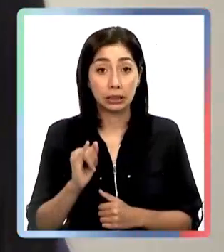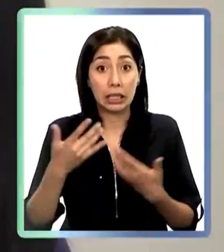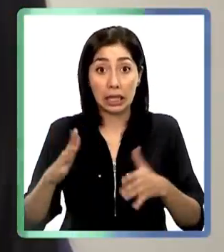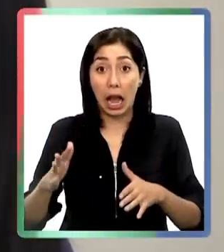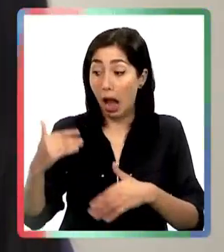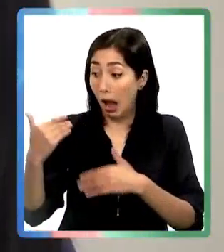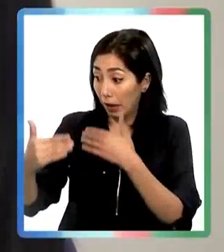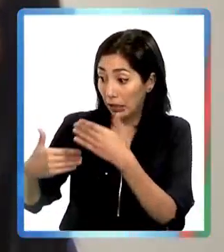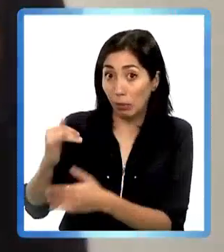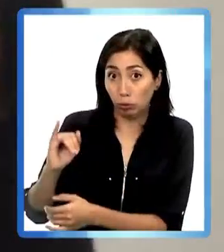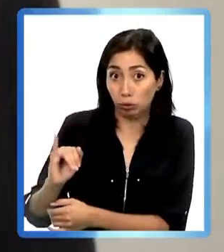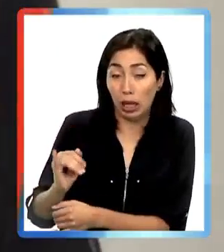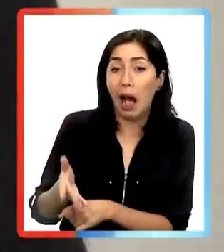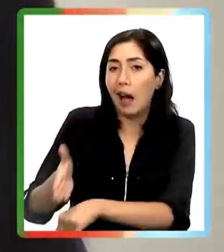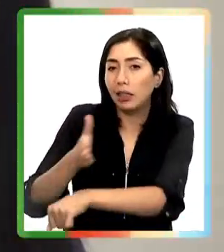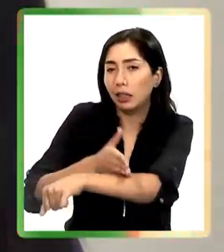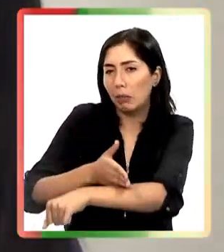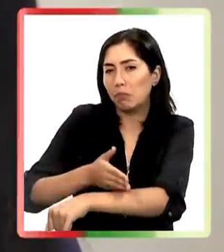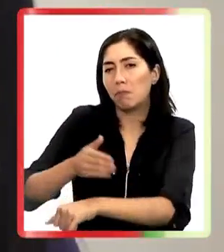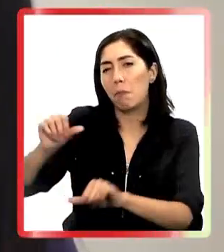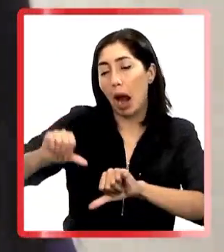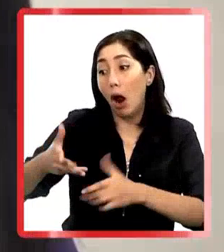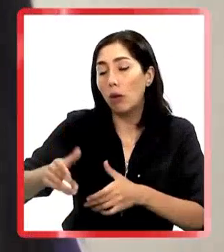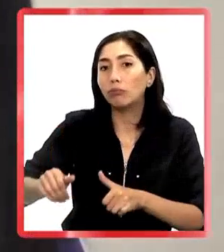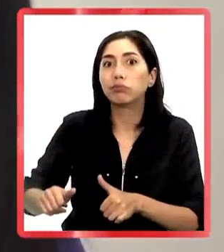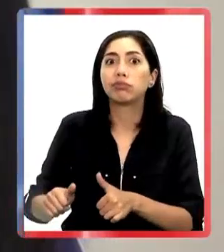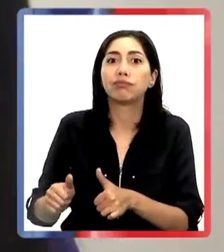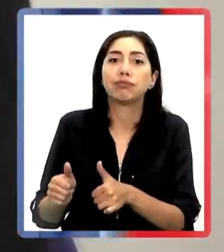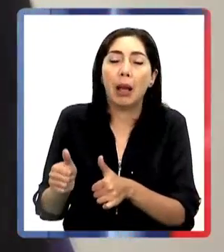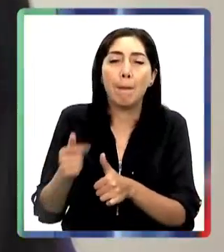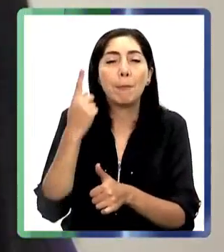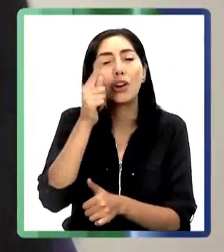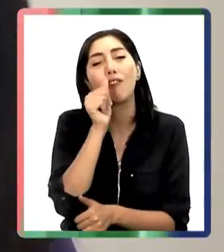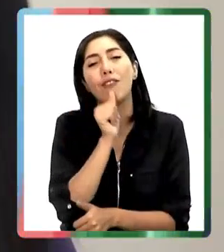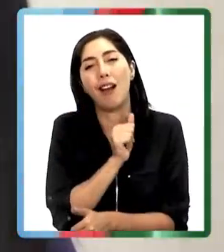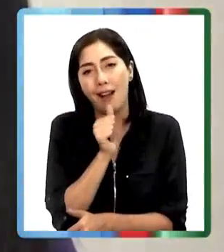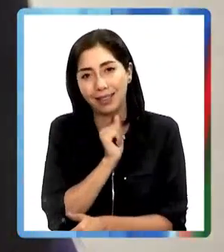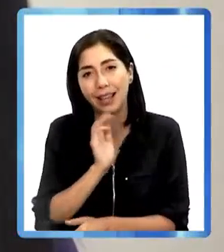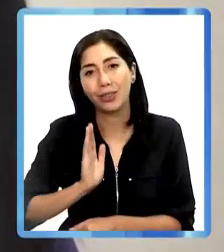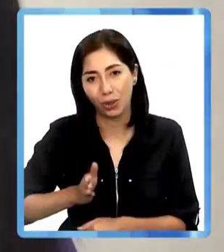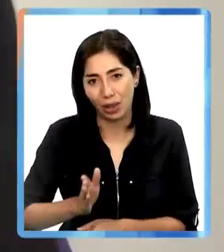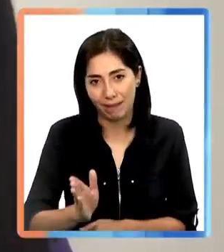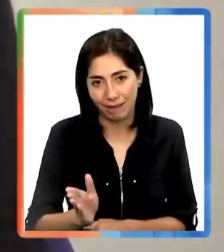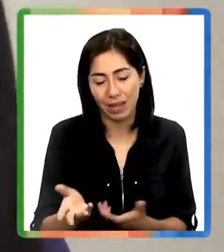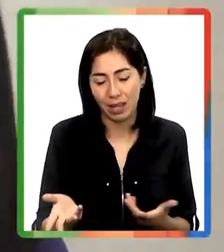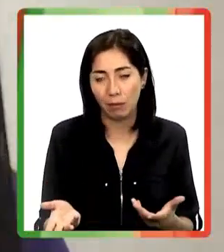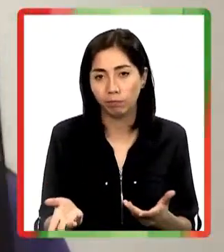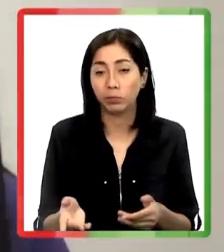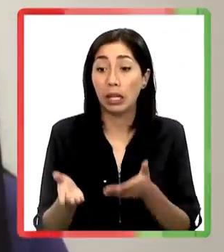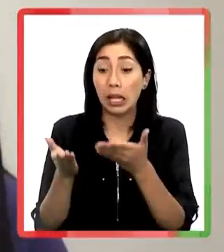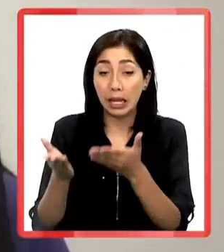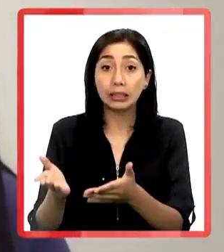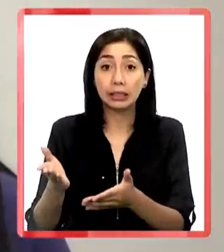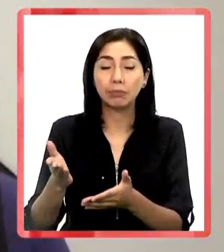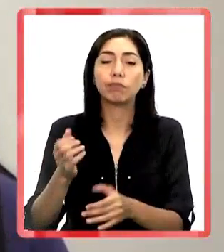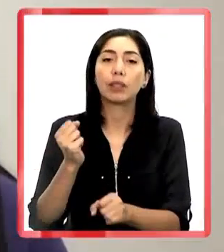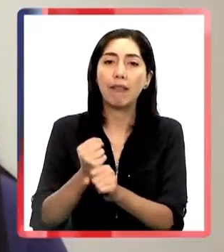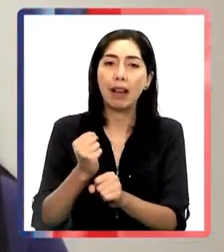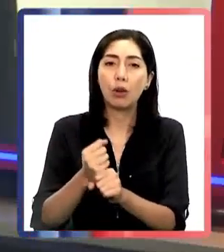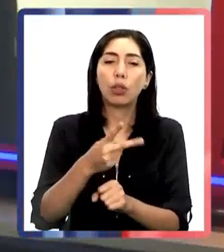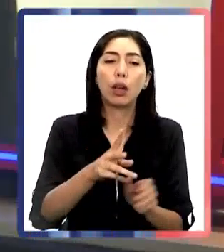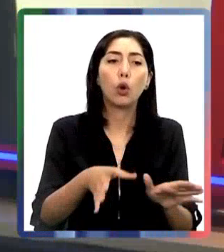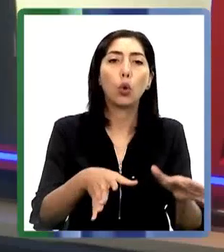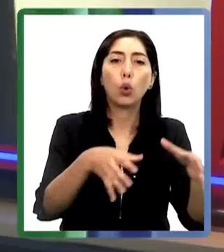avanzado harto a lo que había hace unos años atrás, sin duda alguna, pero nos falta todavía, y esto es parte del trabajo que las